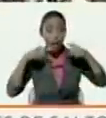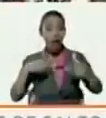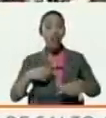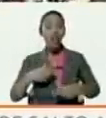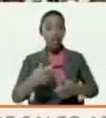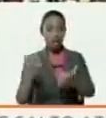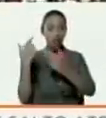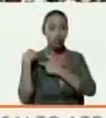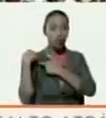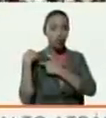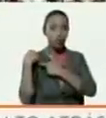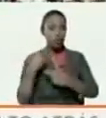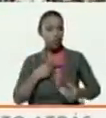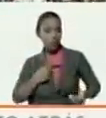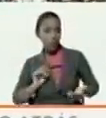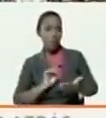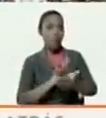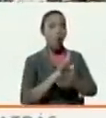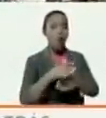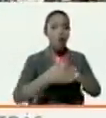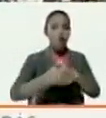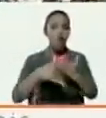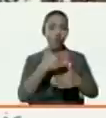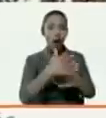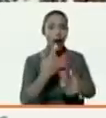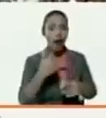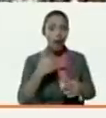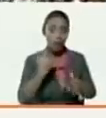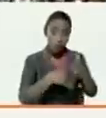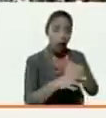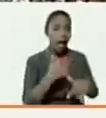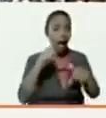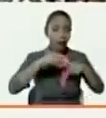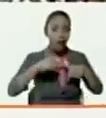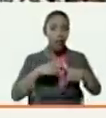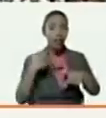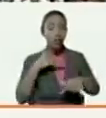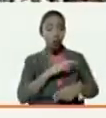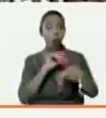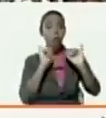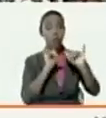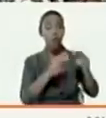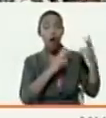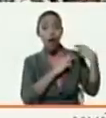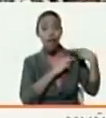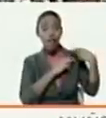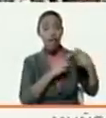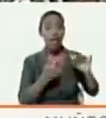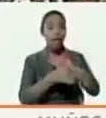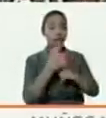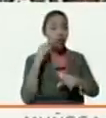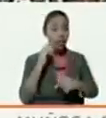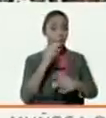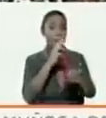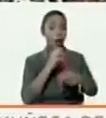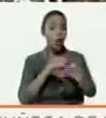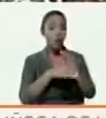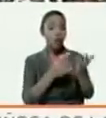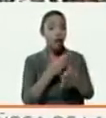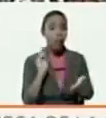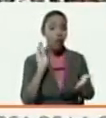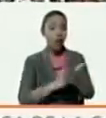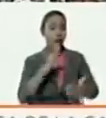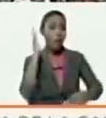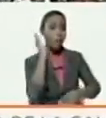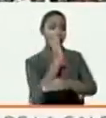esa situación vino el imperialismo, que en el fondo son los mismos jefes del Banco Mundial y del Fondo Monetario Internacional, a aplicarle